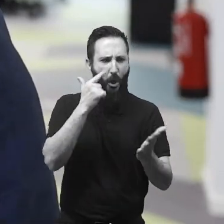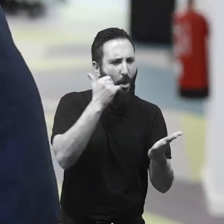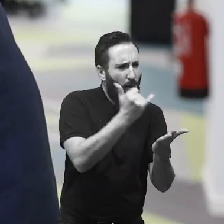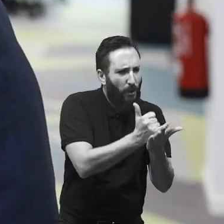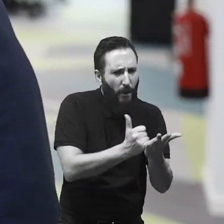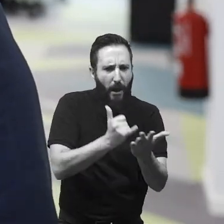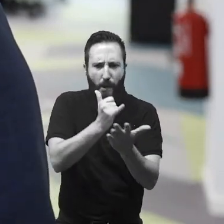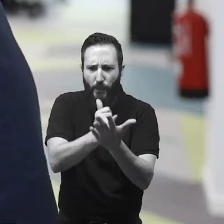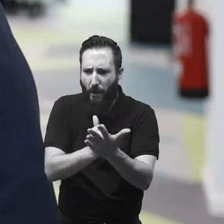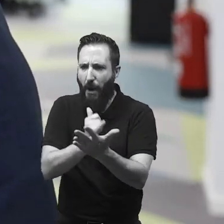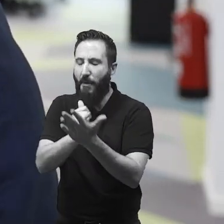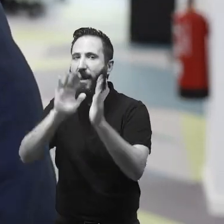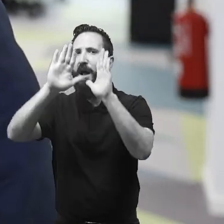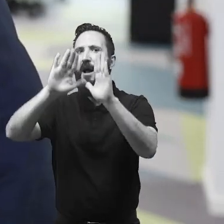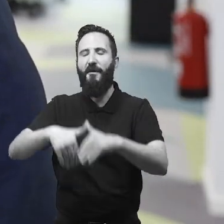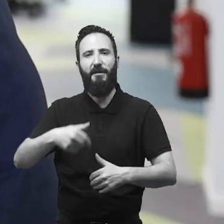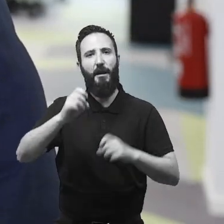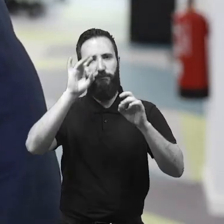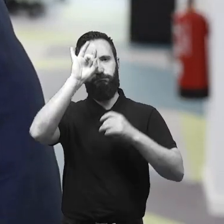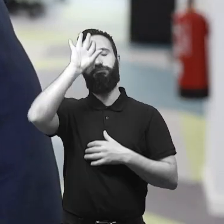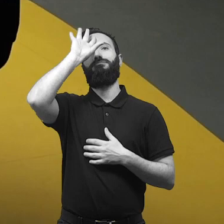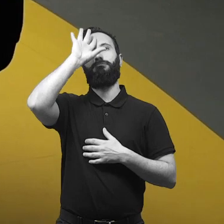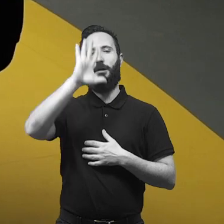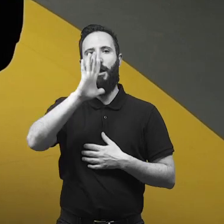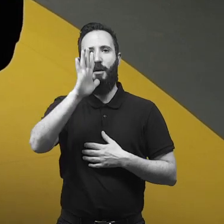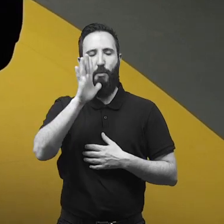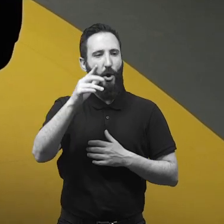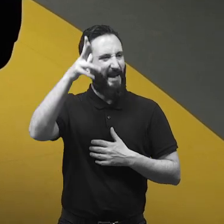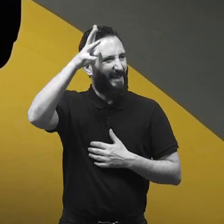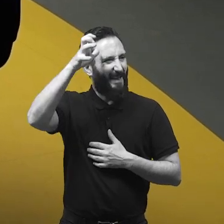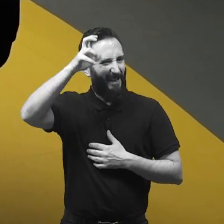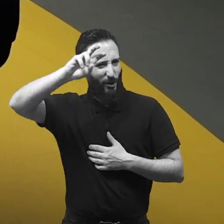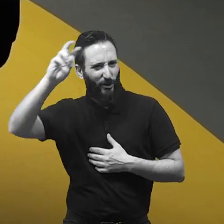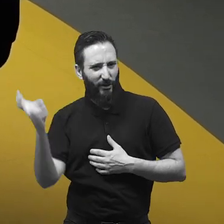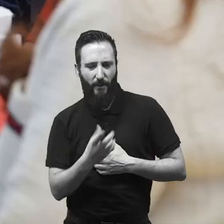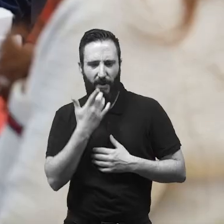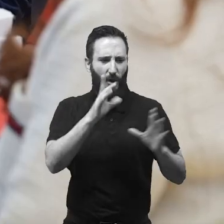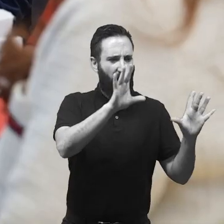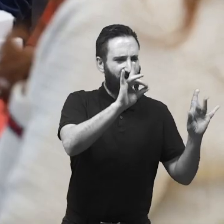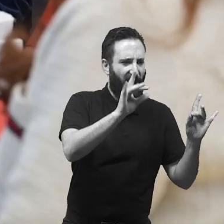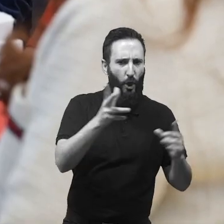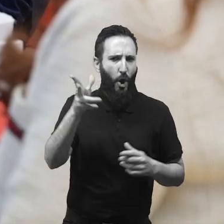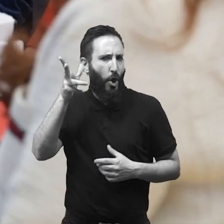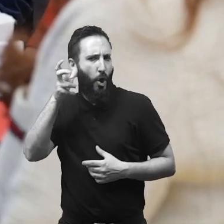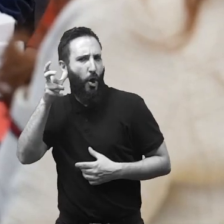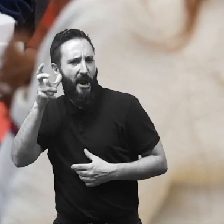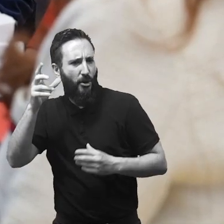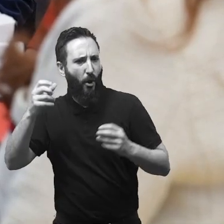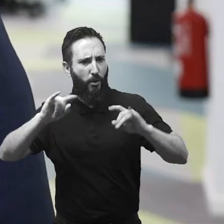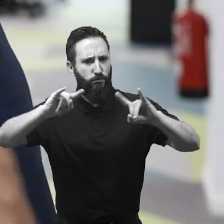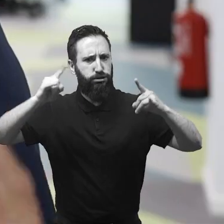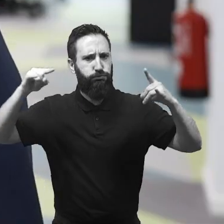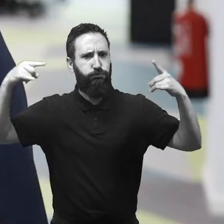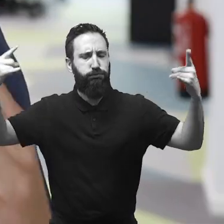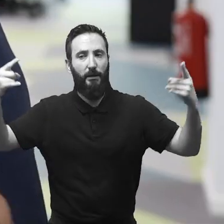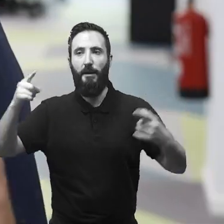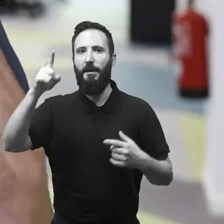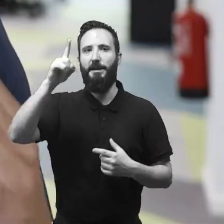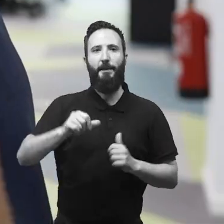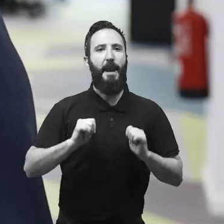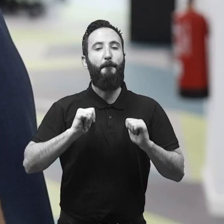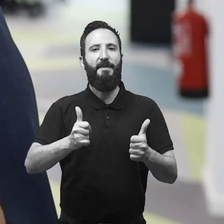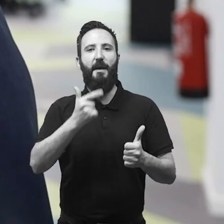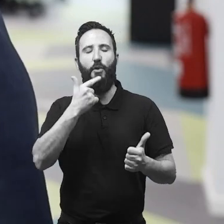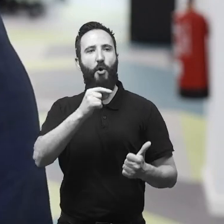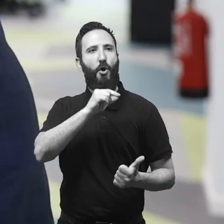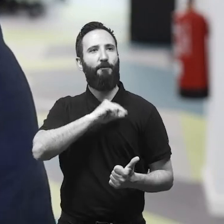porque empiezas a ver cómo agudizas otros sentidos, como el tacto, como el oído, como de repente empiezas a despertar muchísimo